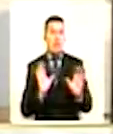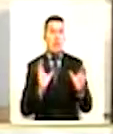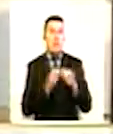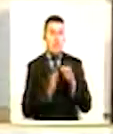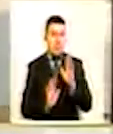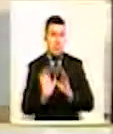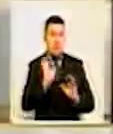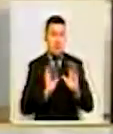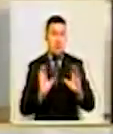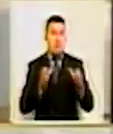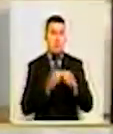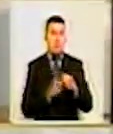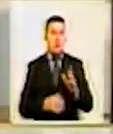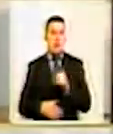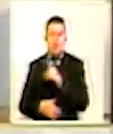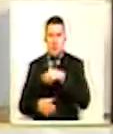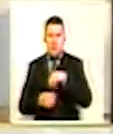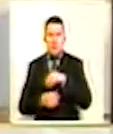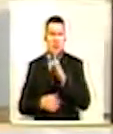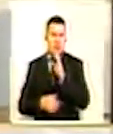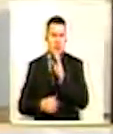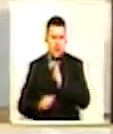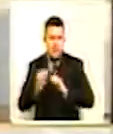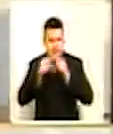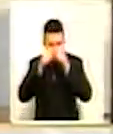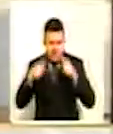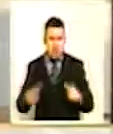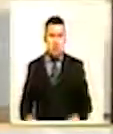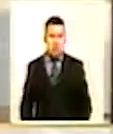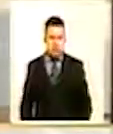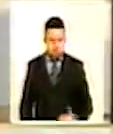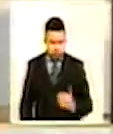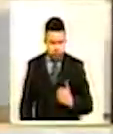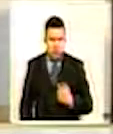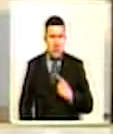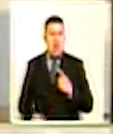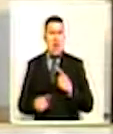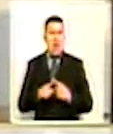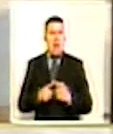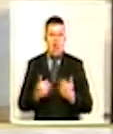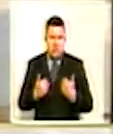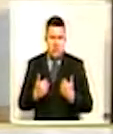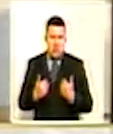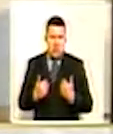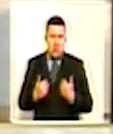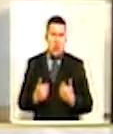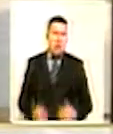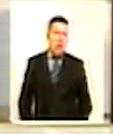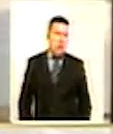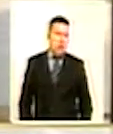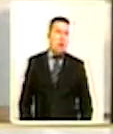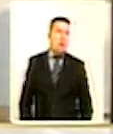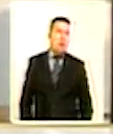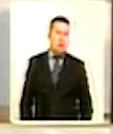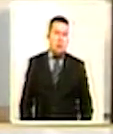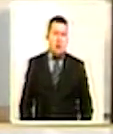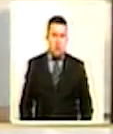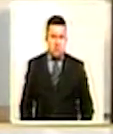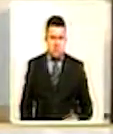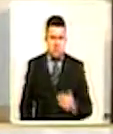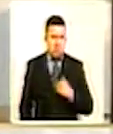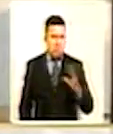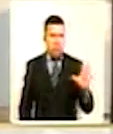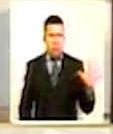del Pueblo, la Agencia Nacional de Defensa del Estado, que yo tuve el honor de presidir, y esto en el marco